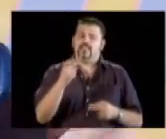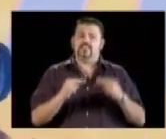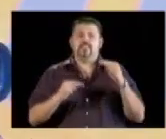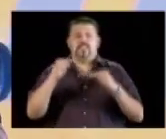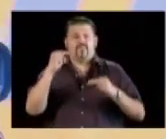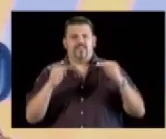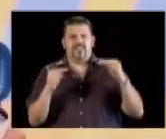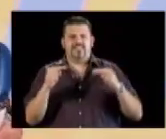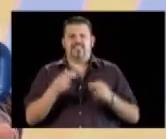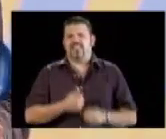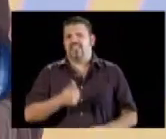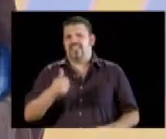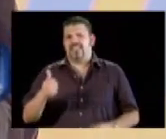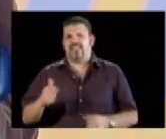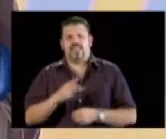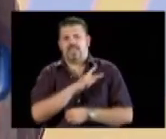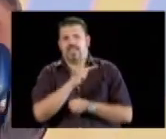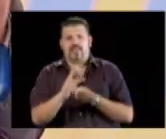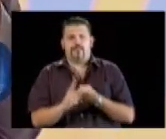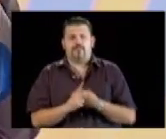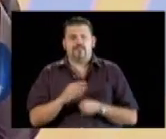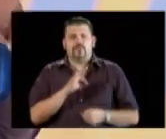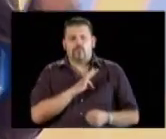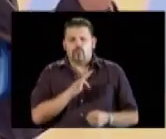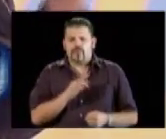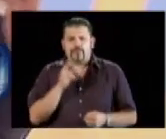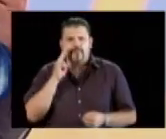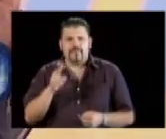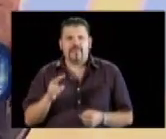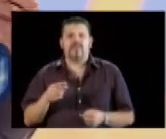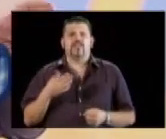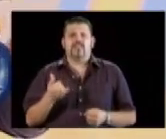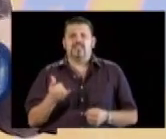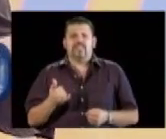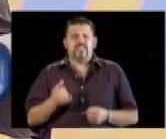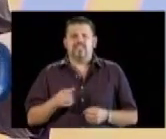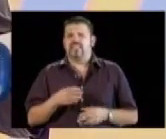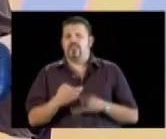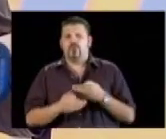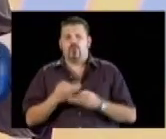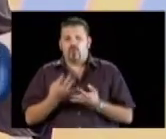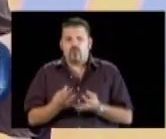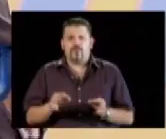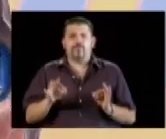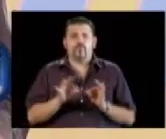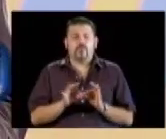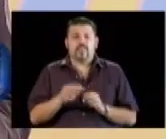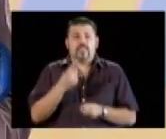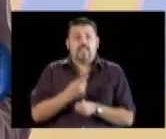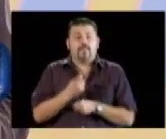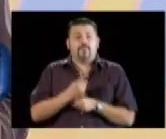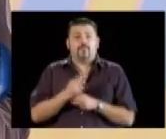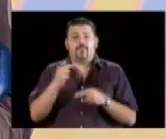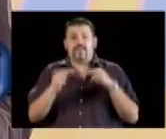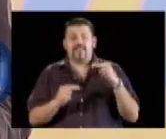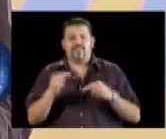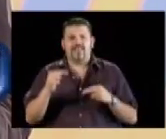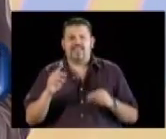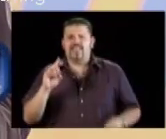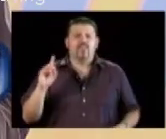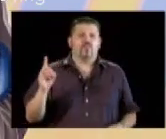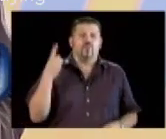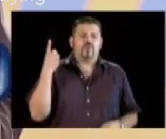cada país pueden checar las condiciones de los puntos. Es lo de menos, lo importante es que el primer nivel en